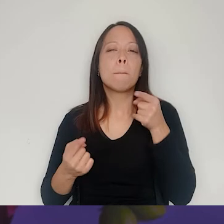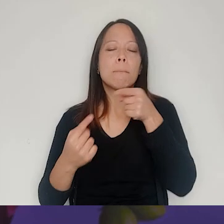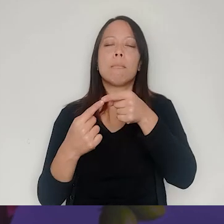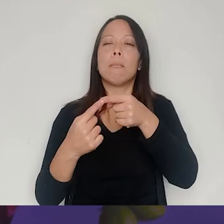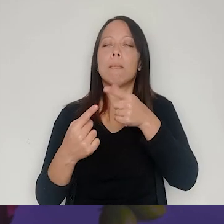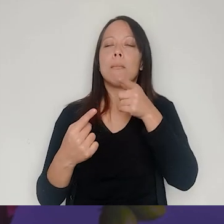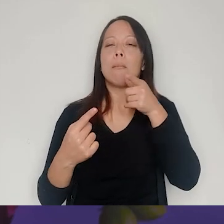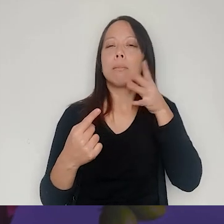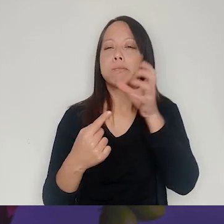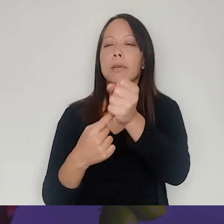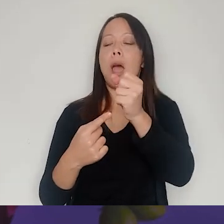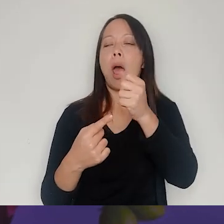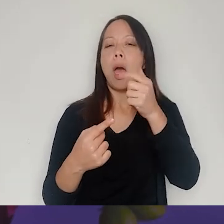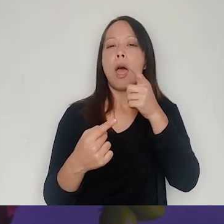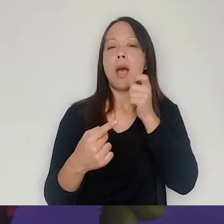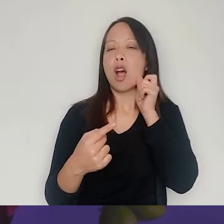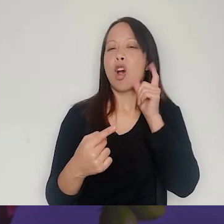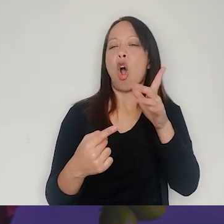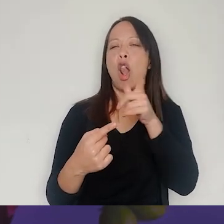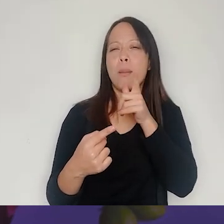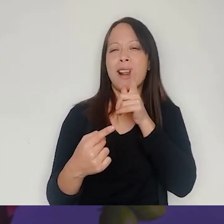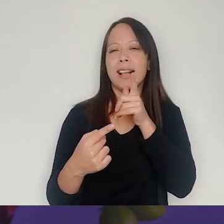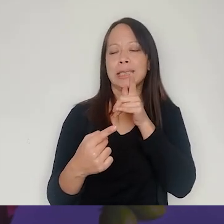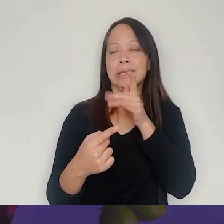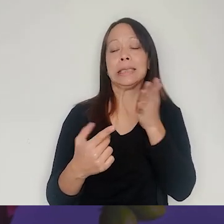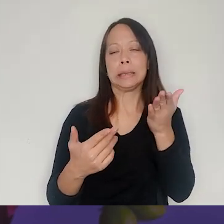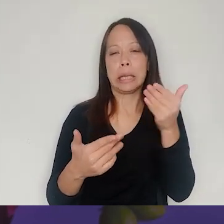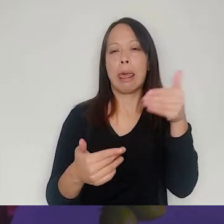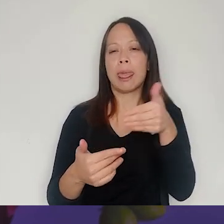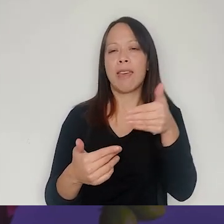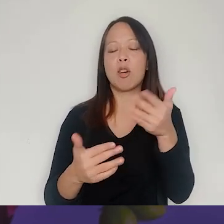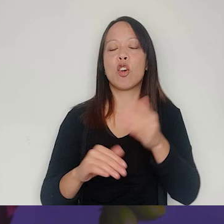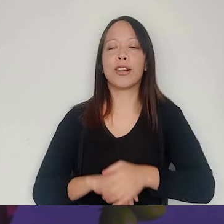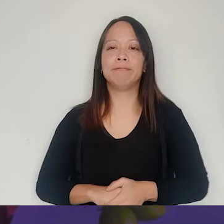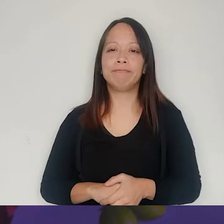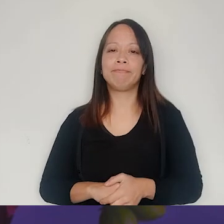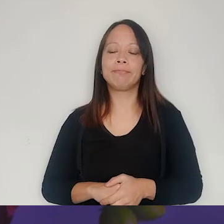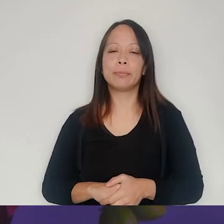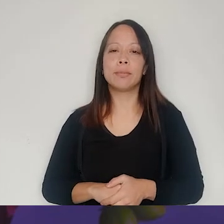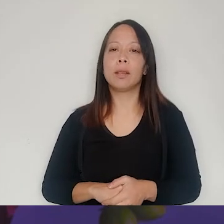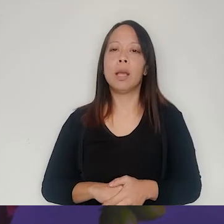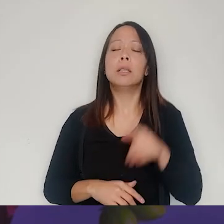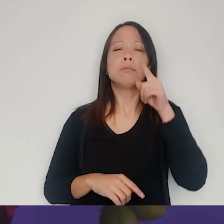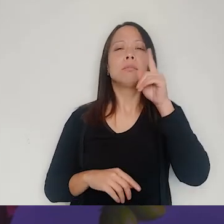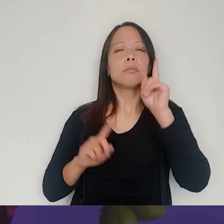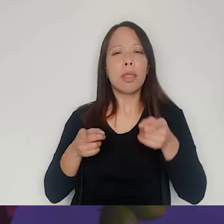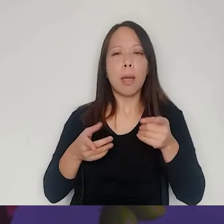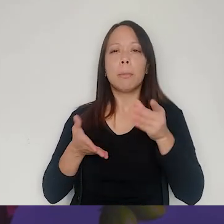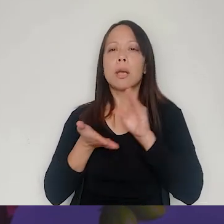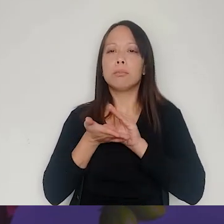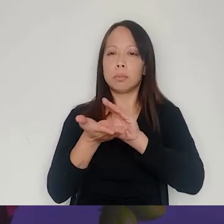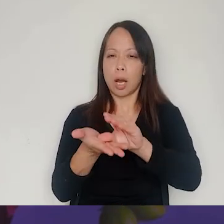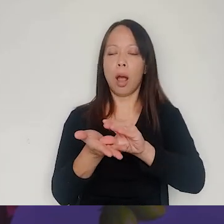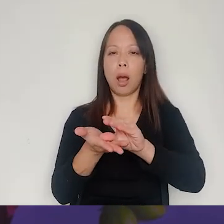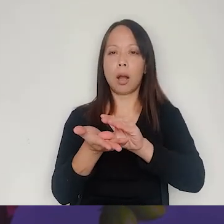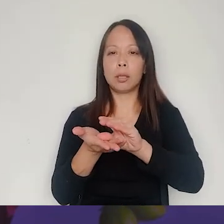desafortunadamente es demasiado lento para la realidad de las personas. También invertimos en investigación en distintos